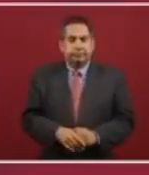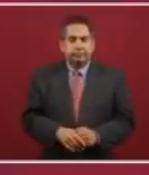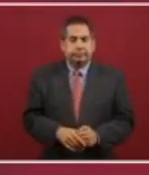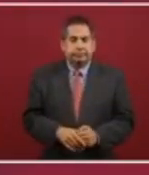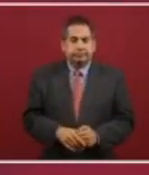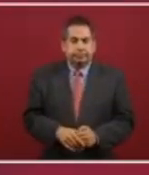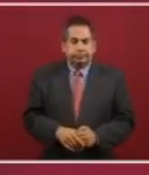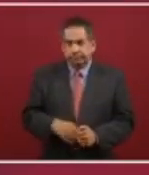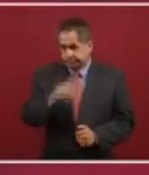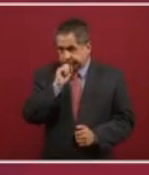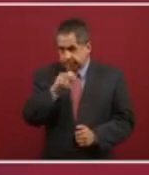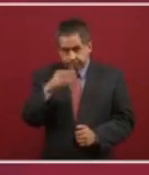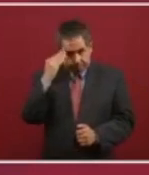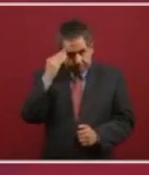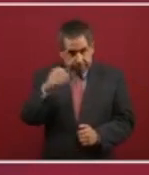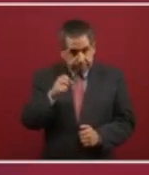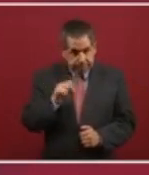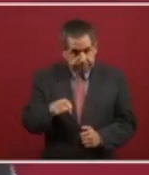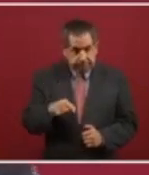y al mismo tiempo